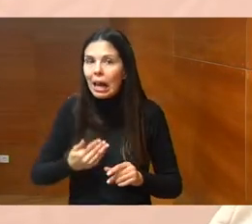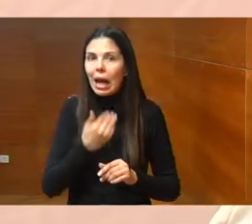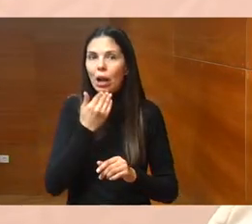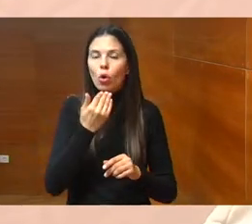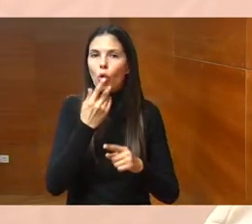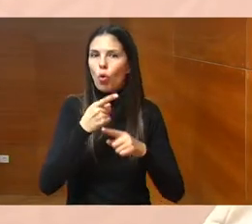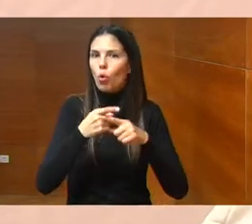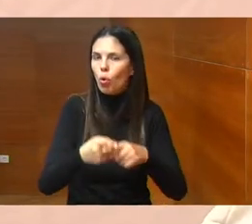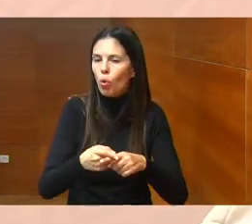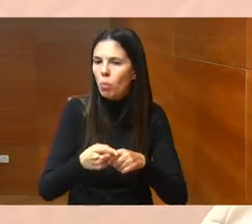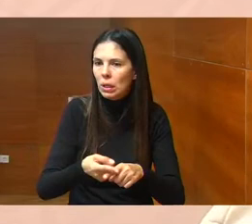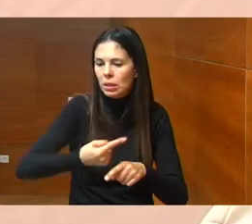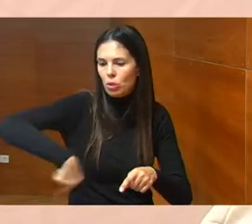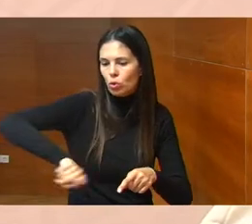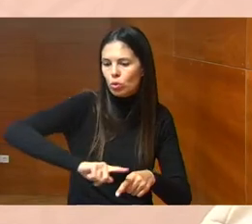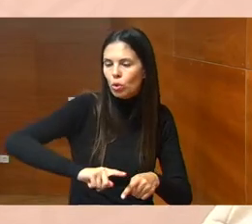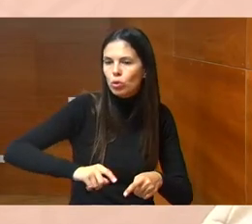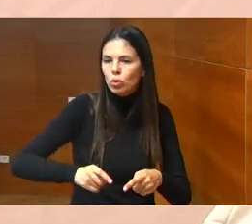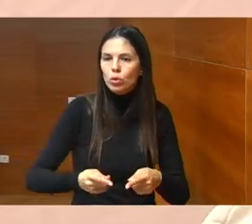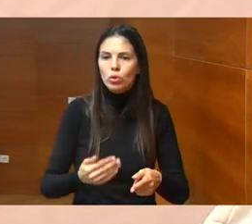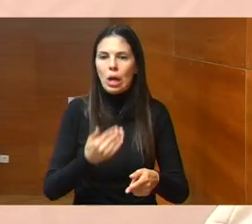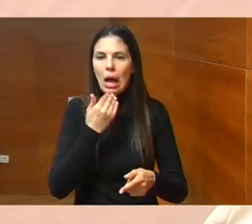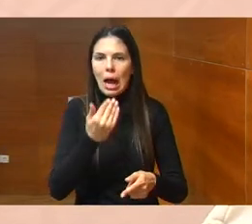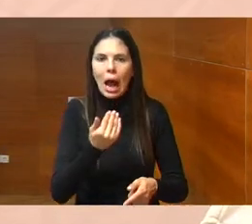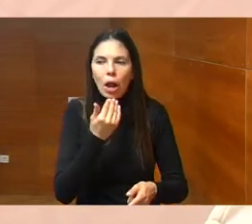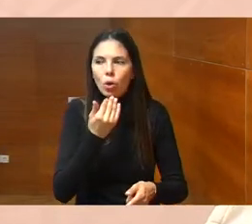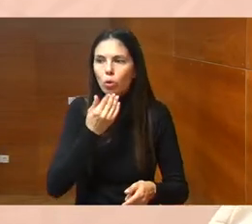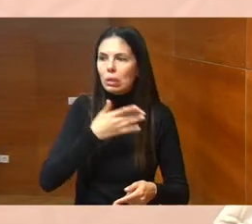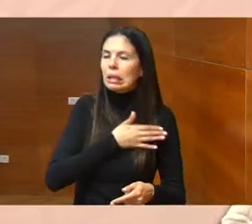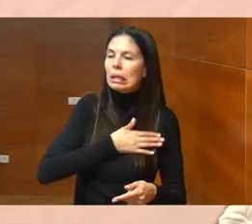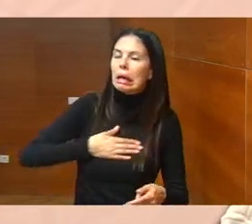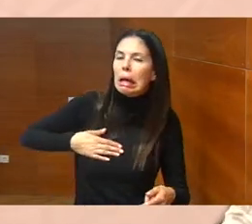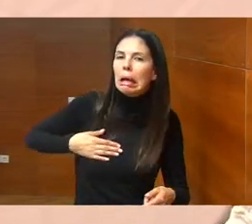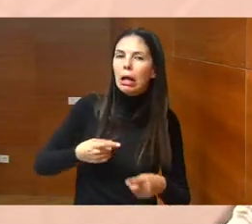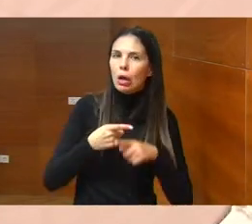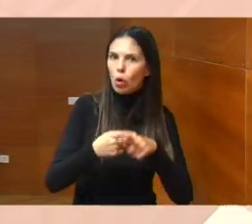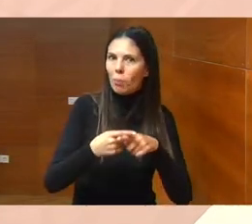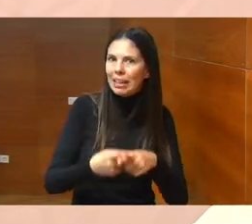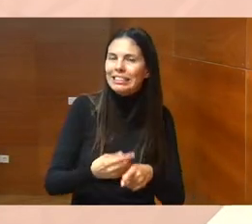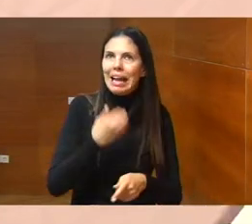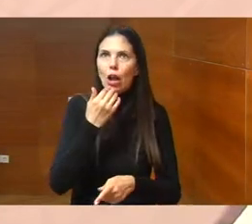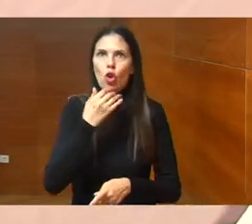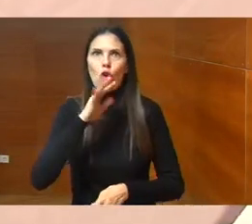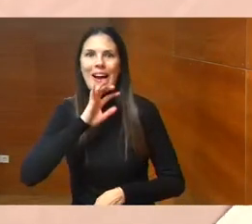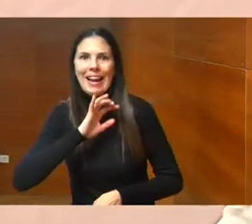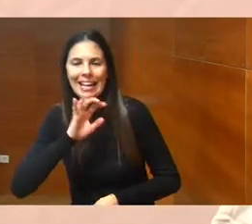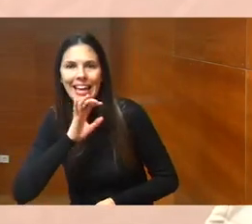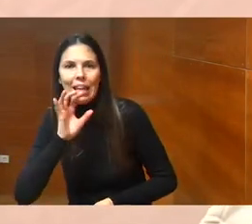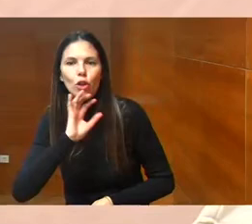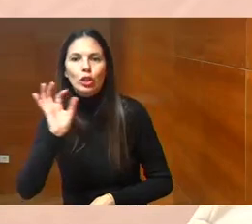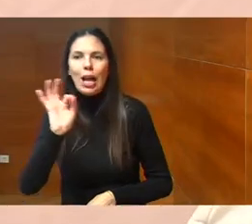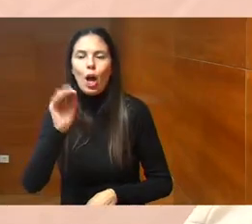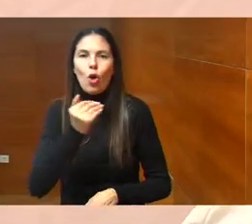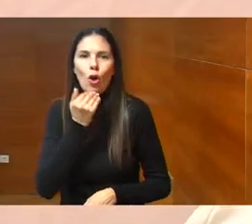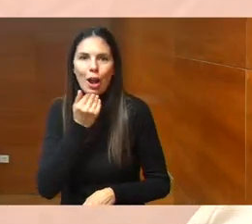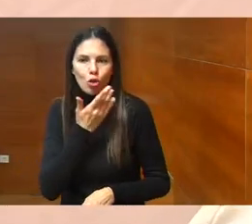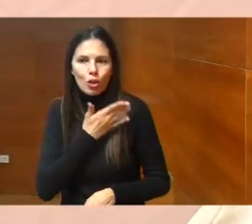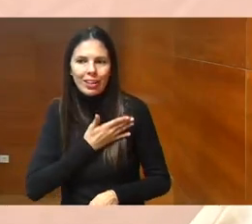Pues no sé lo que o que tenían si hay alguna anécdota alguna organización